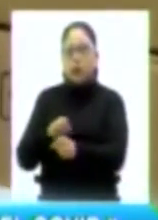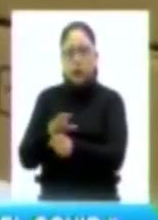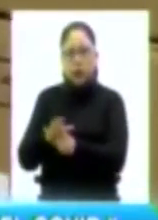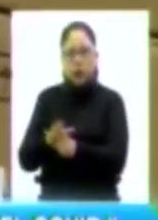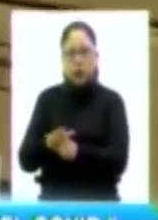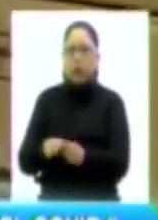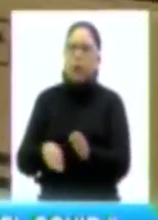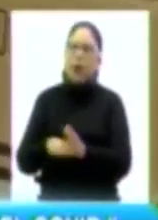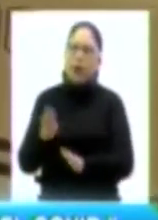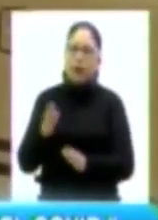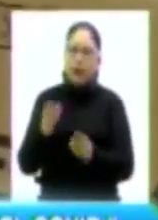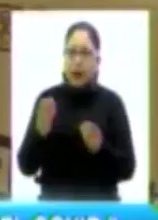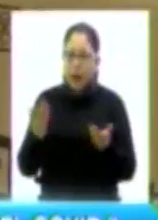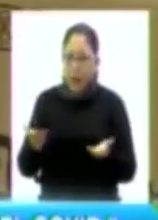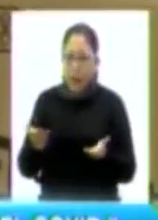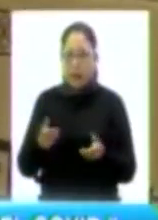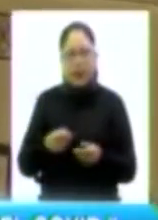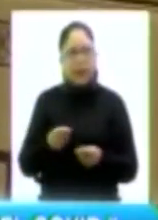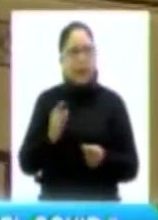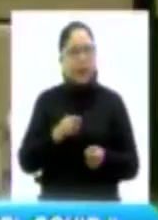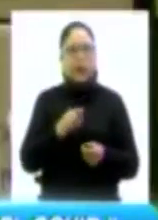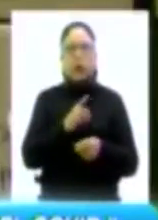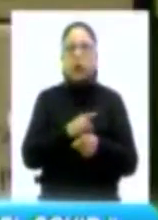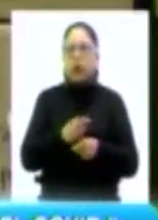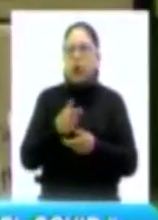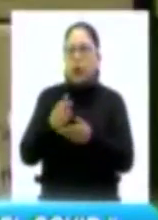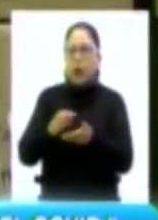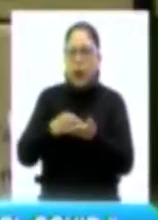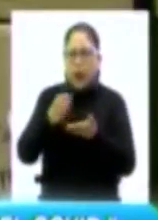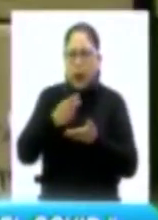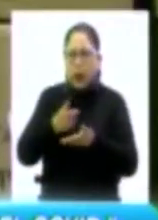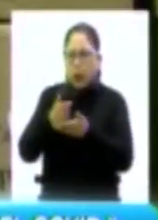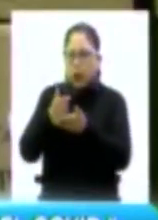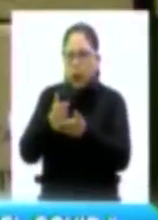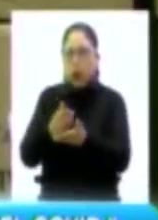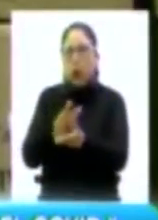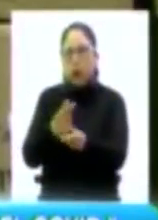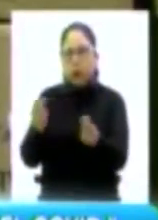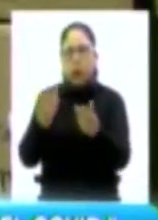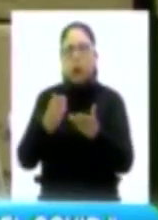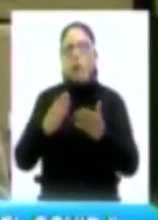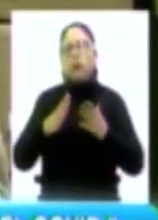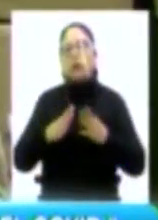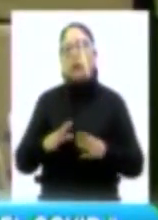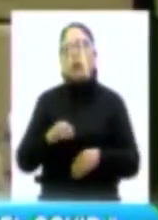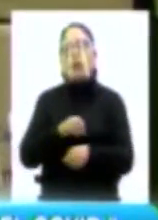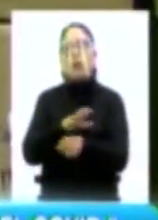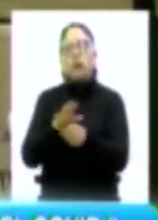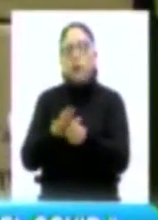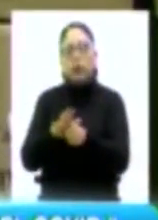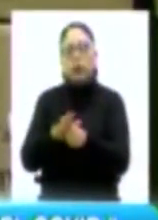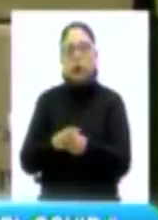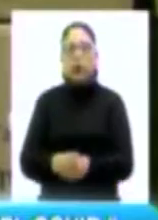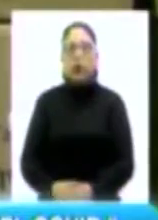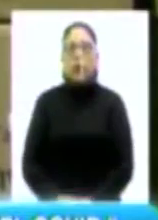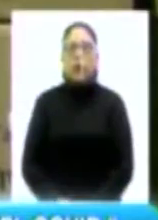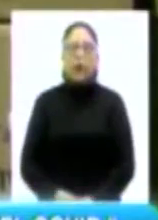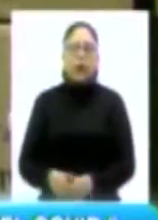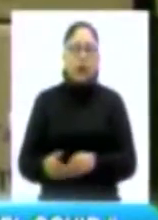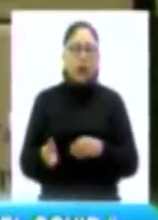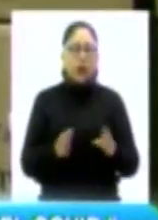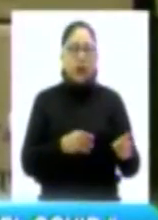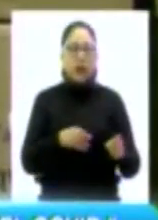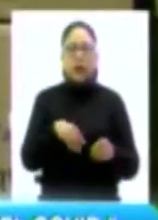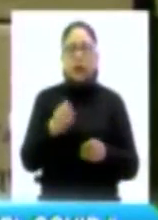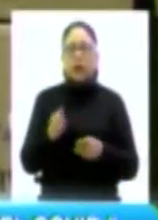eso es un poco lo que está pasando en nuestro país actualmente. Y otro y último,